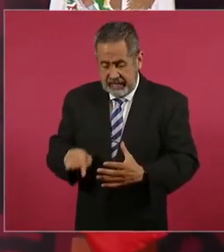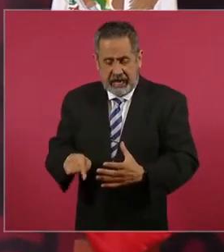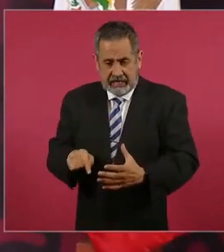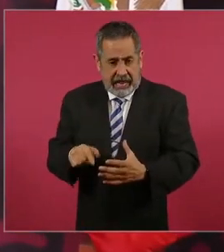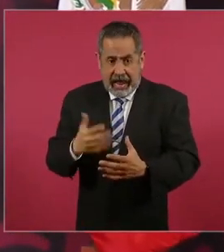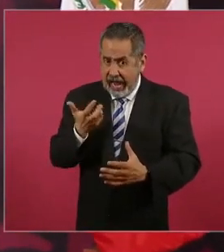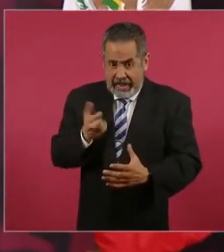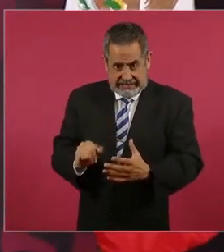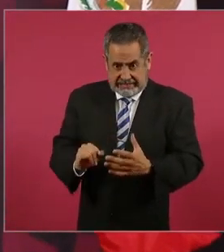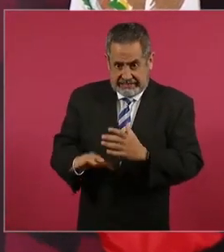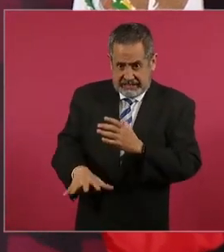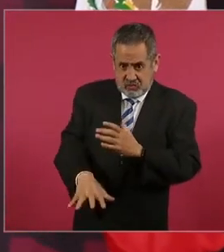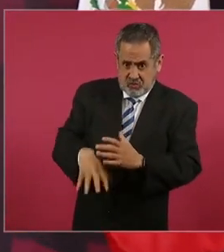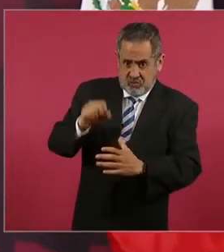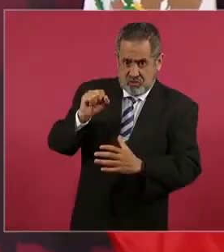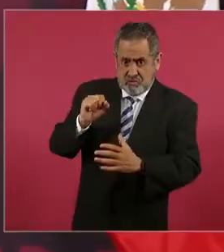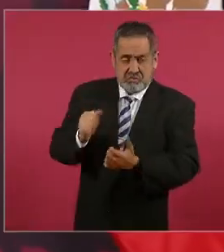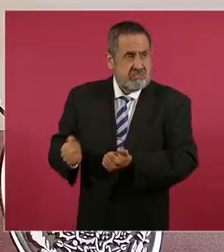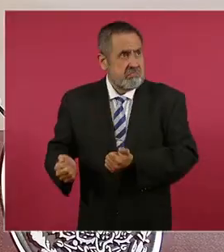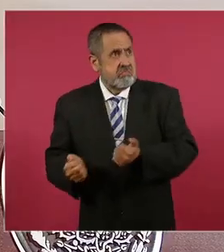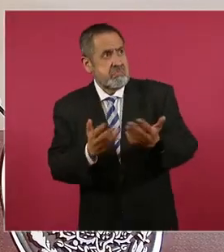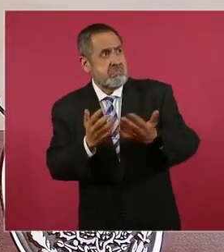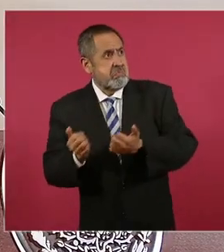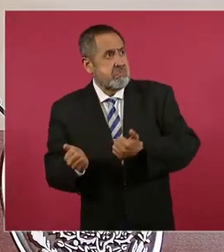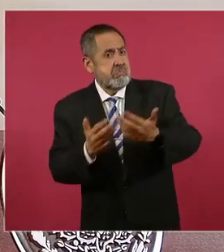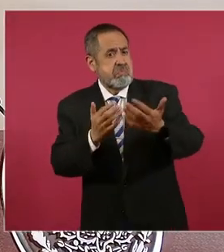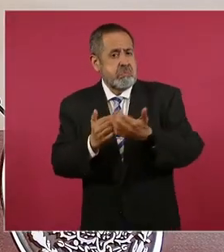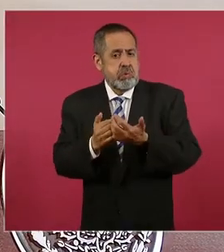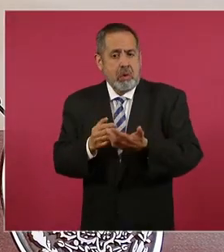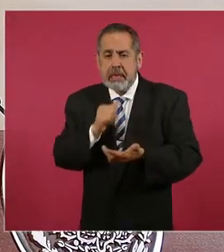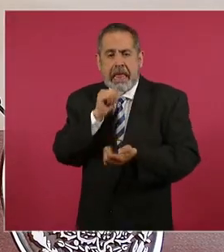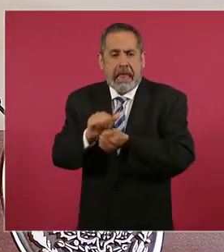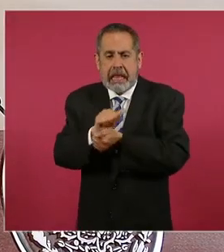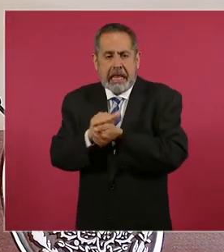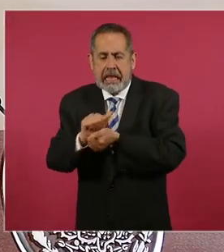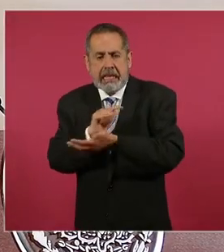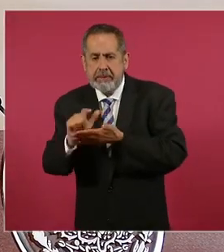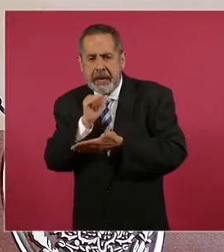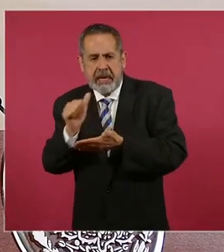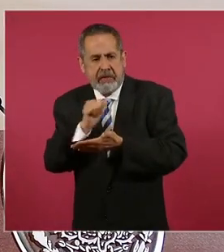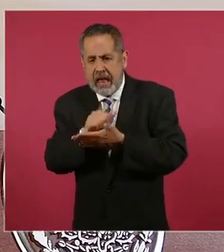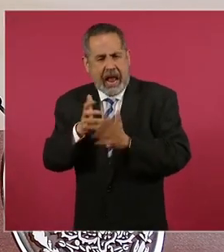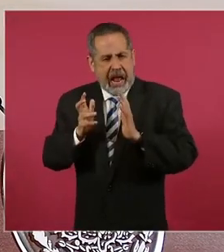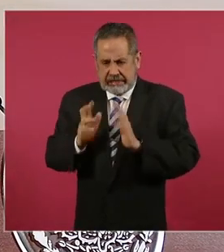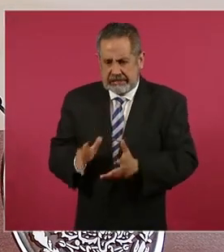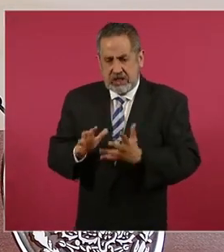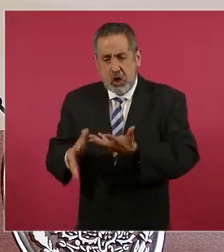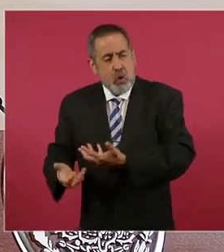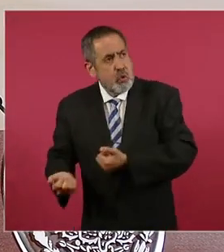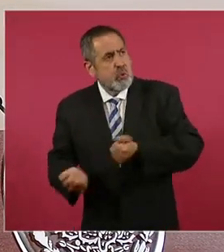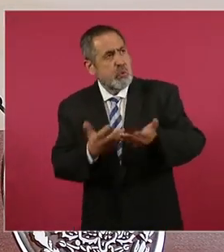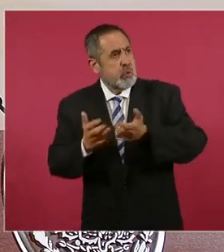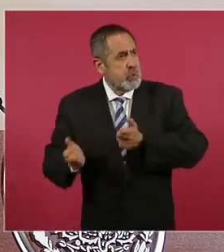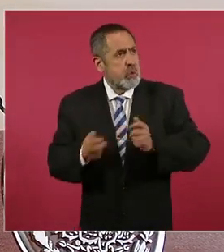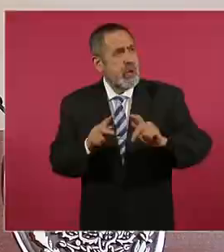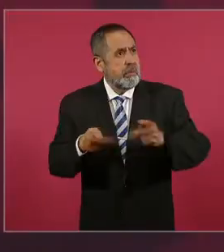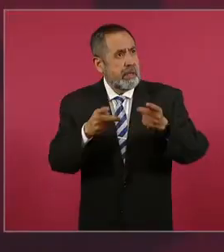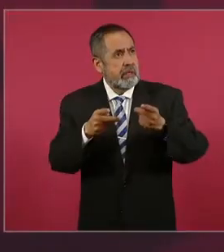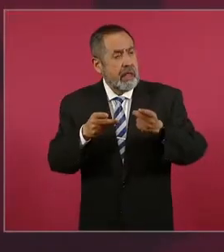crudo, de la venta de materia prima al extranjero. Ya este año